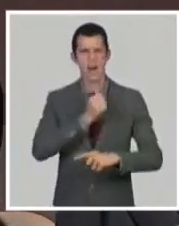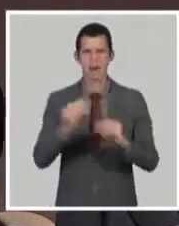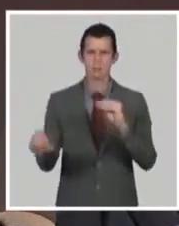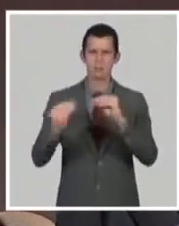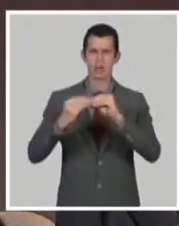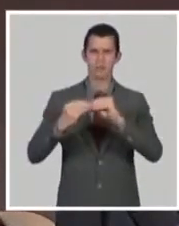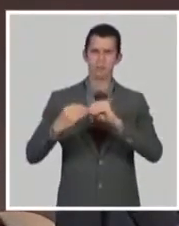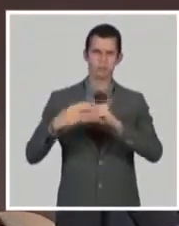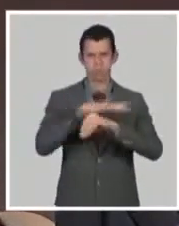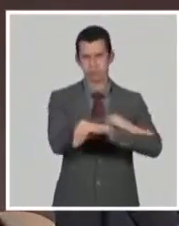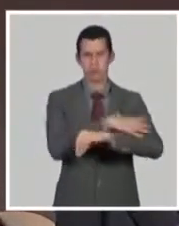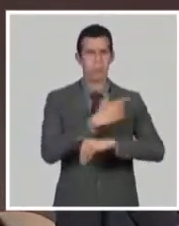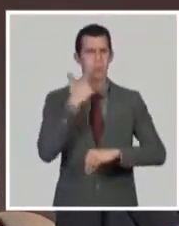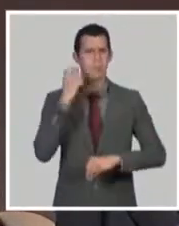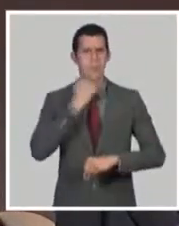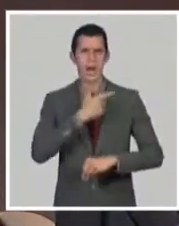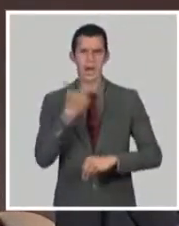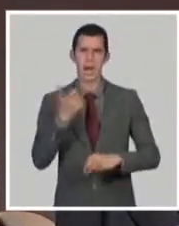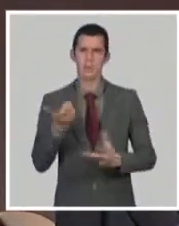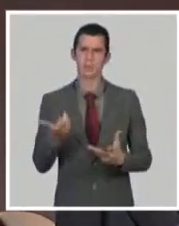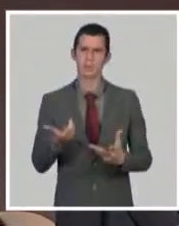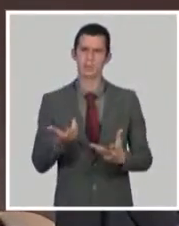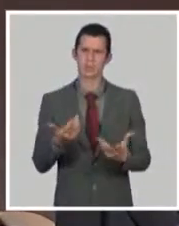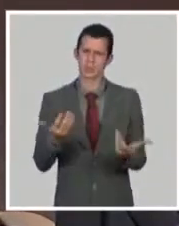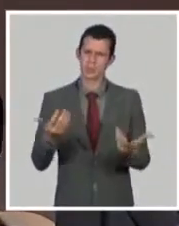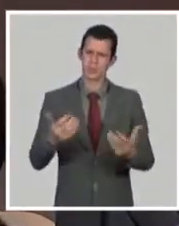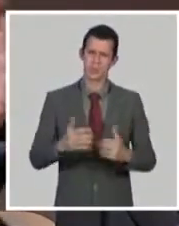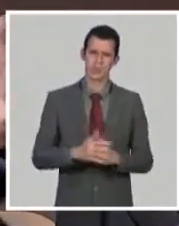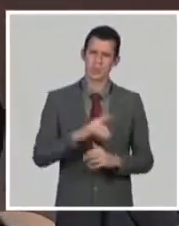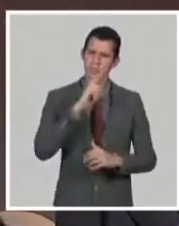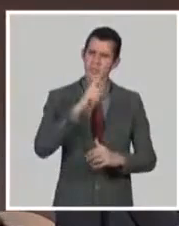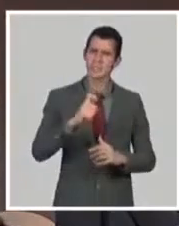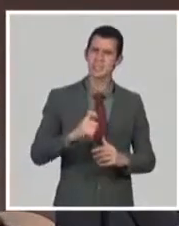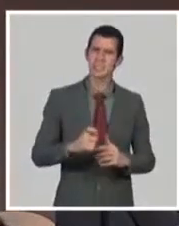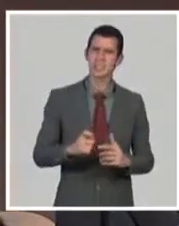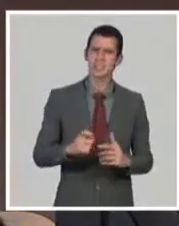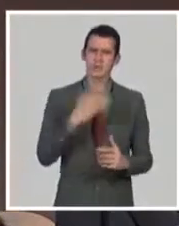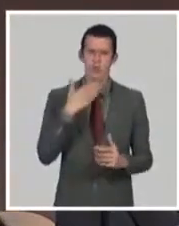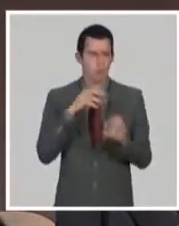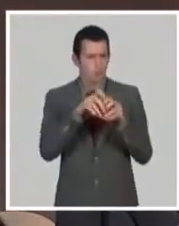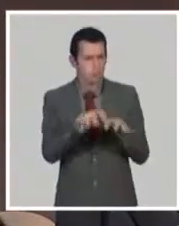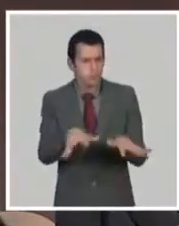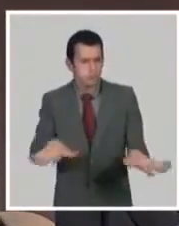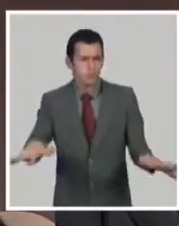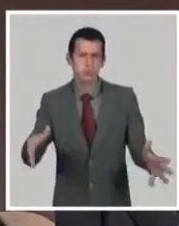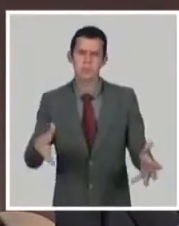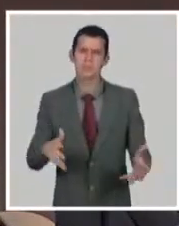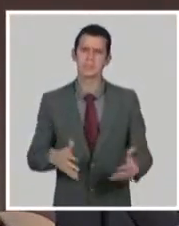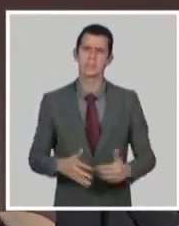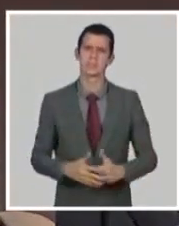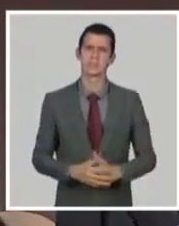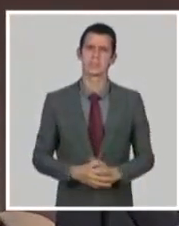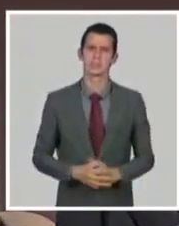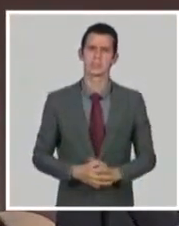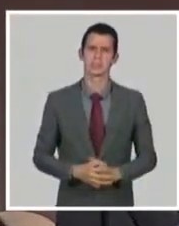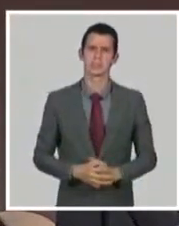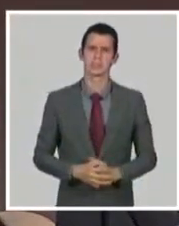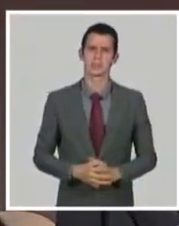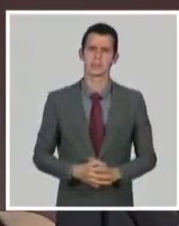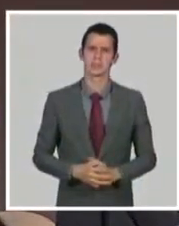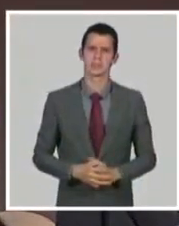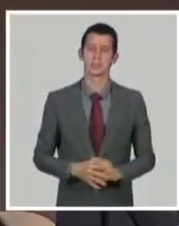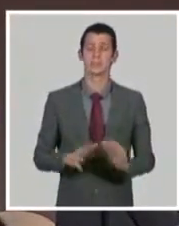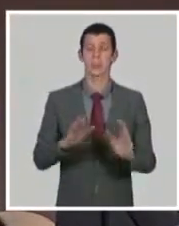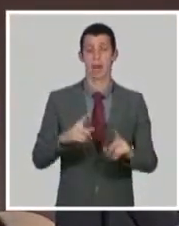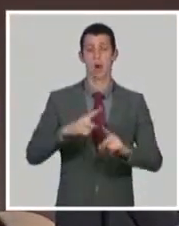entonces entra más fácil a la célula. Y eso ha provocado que ese un virus se ha expandido mucho más rápido, un virus que tiene Pero ha surgido también esta variante